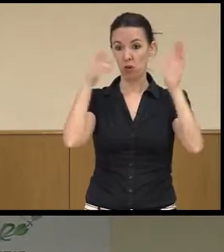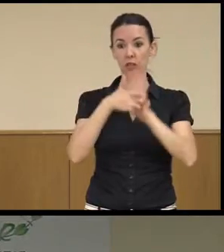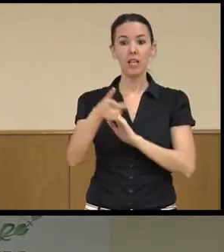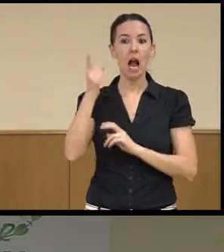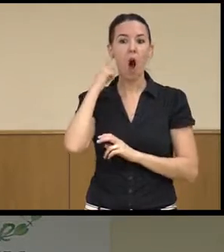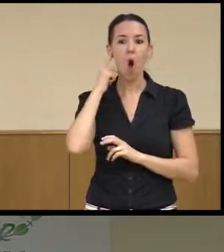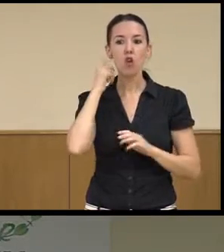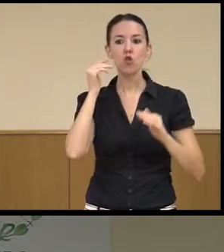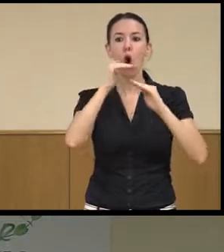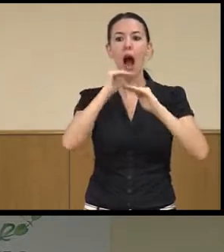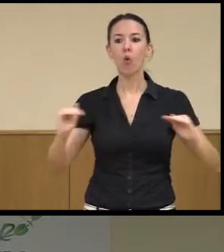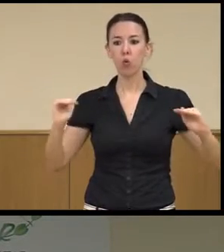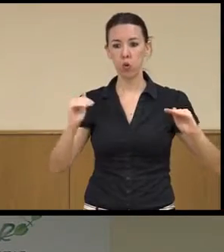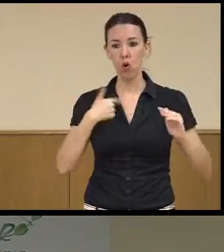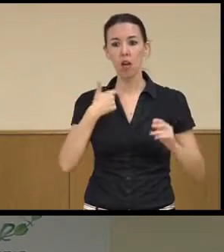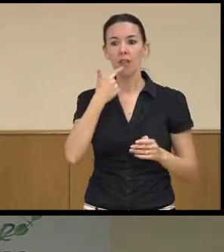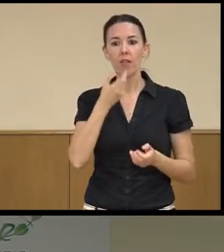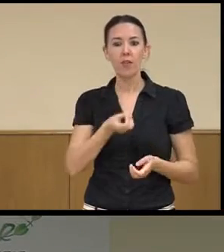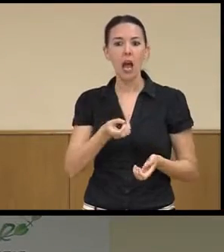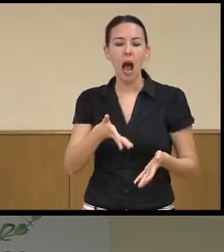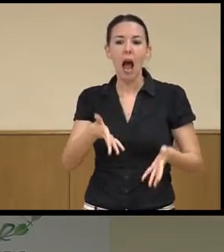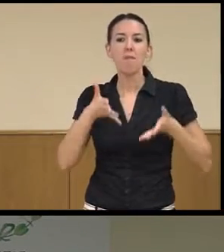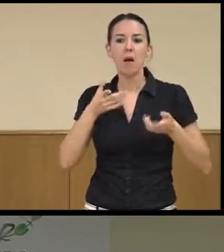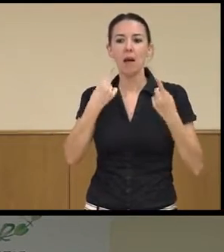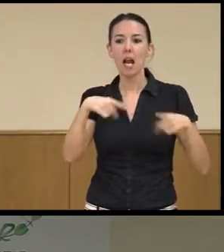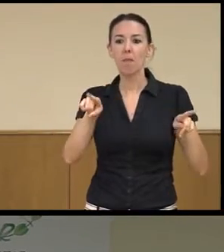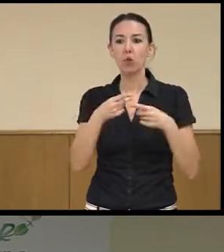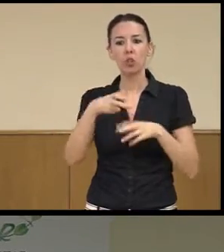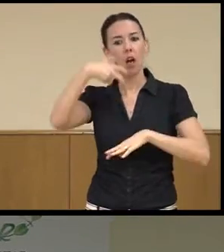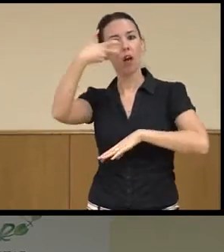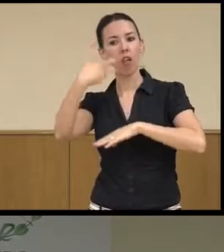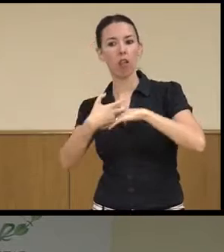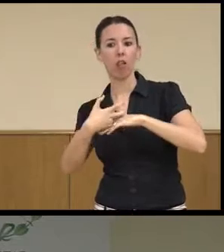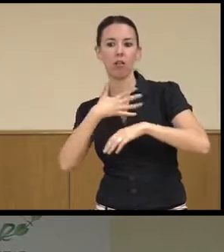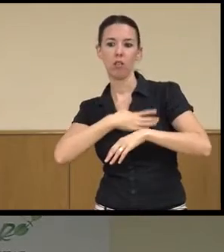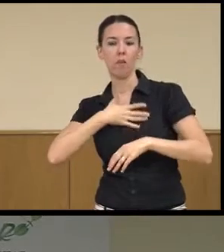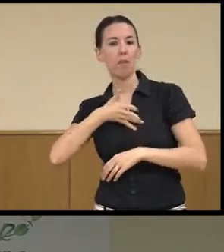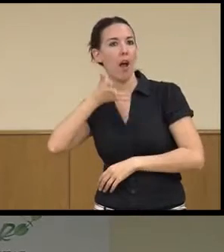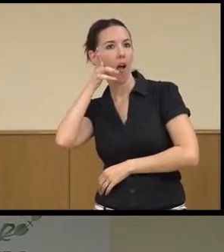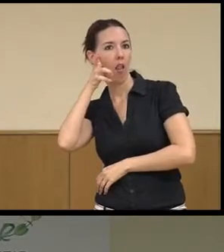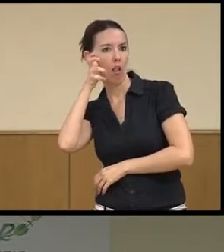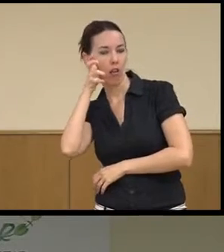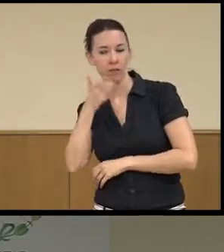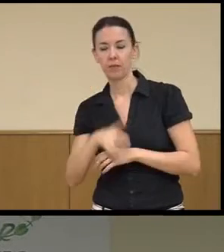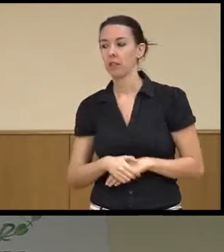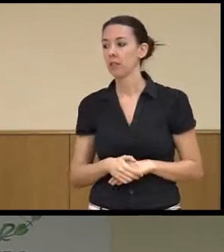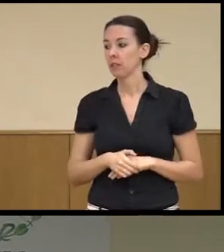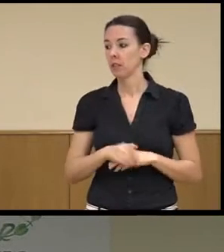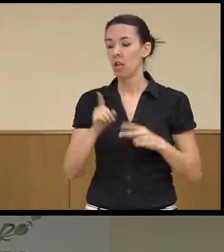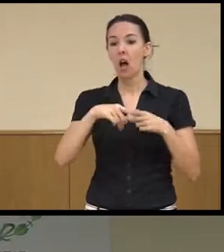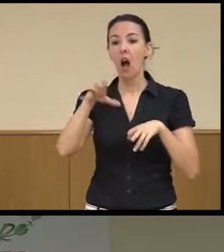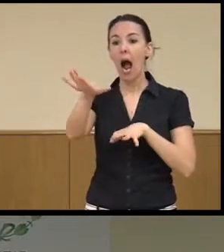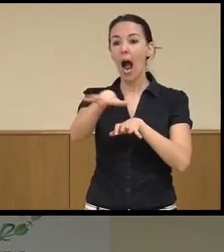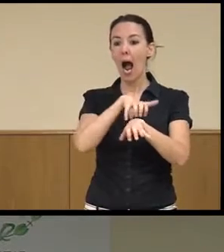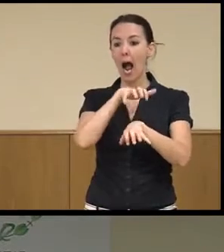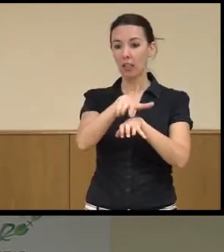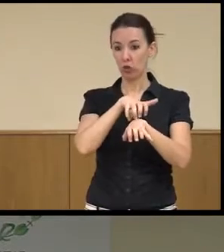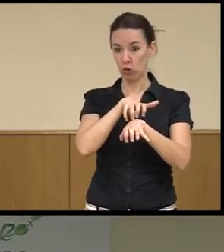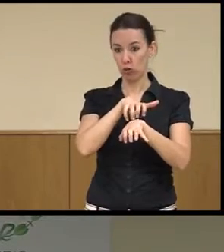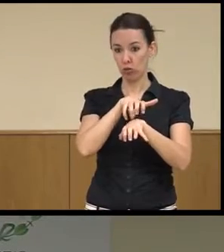agudo y que, según se decía, amaba tanto la música que se recostaba plácidamente para mejor disfrutarla. Al gato